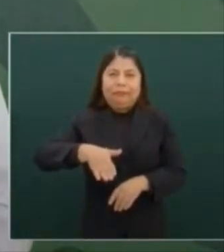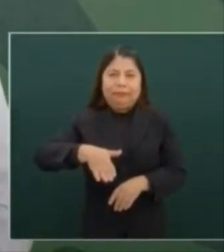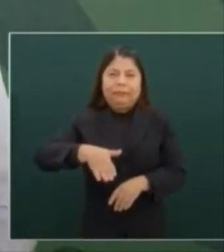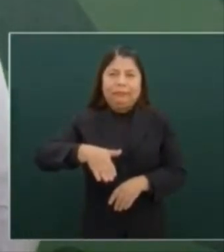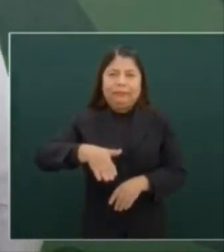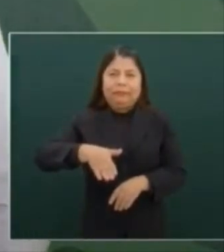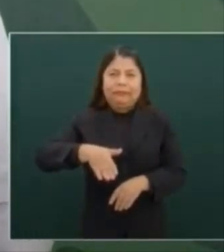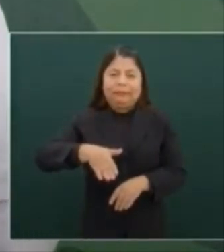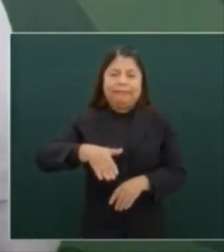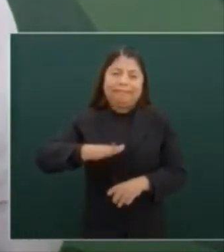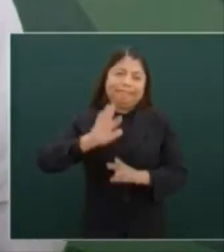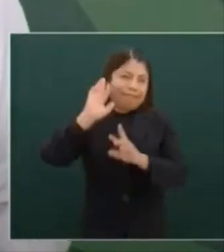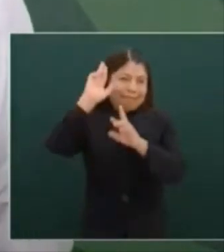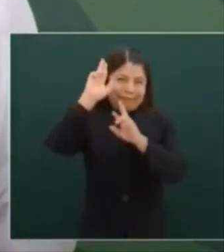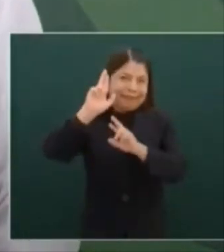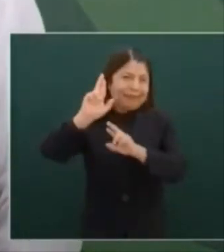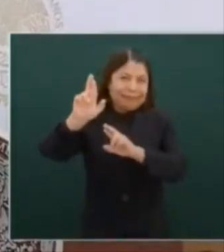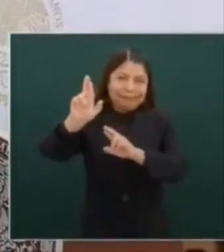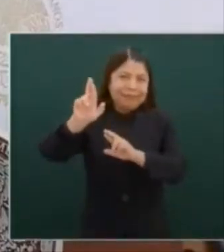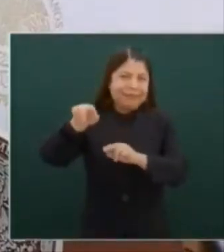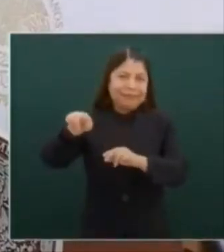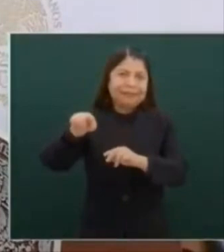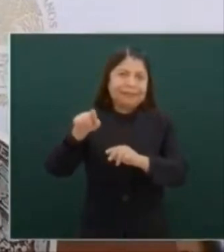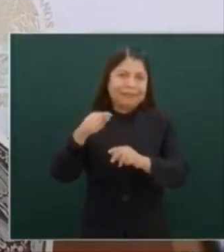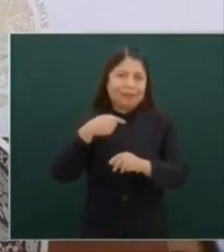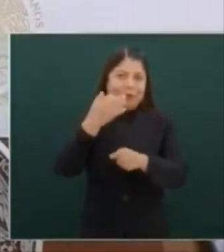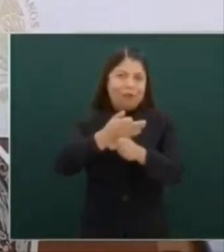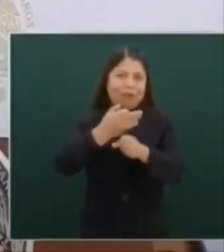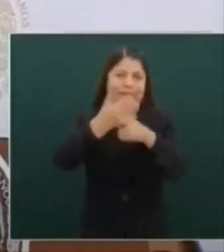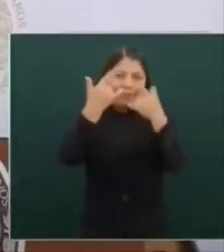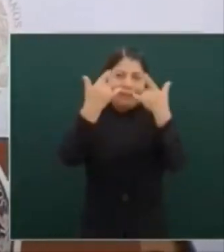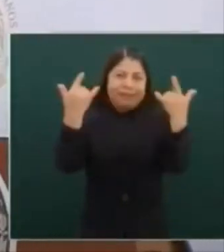Es un homenaje a él, también lo que estoy contando.